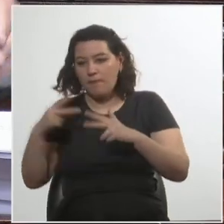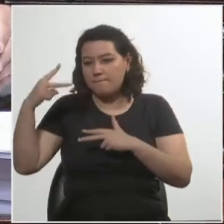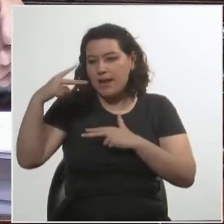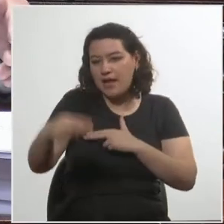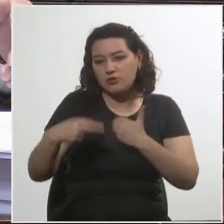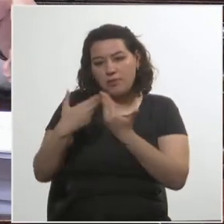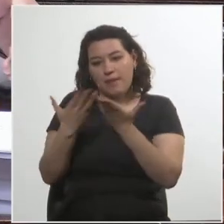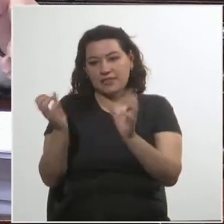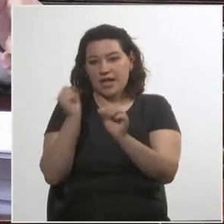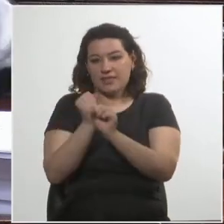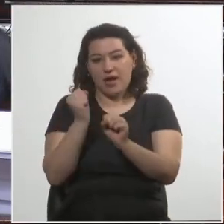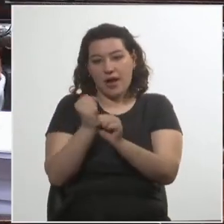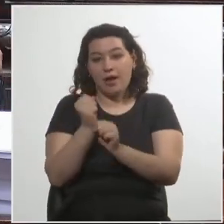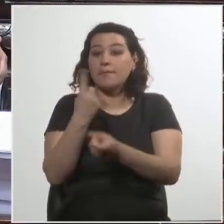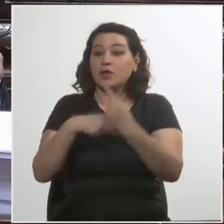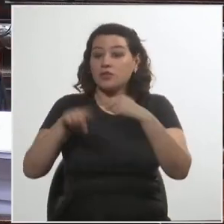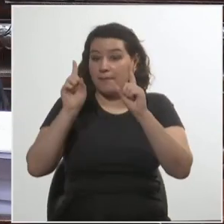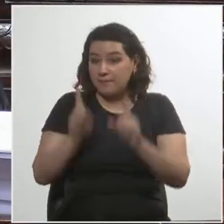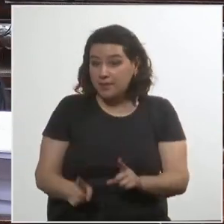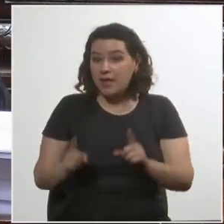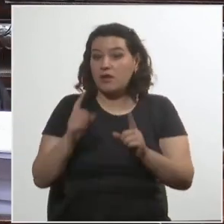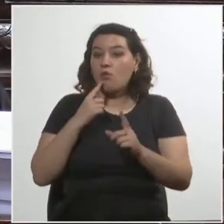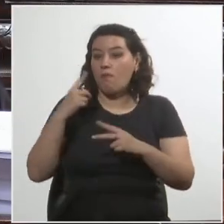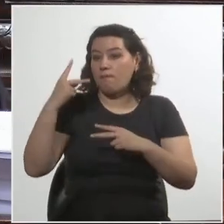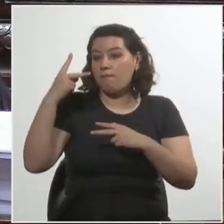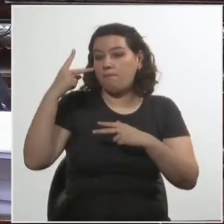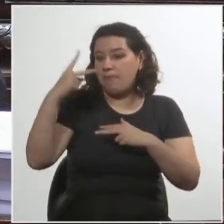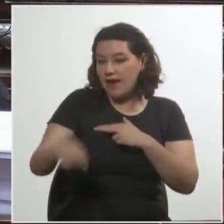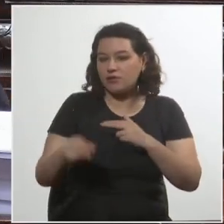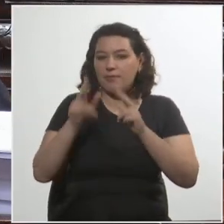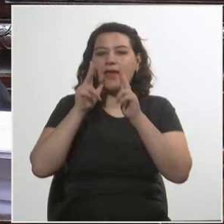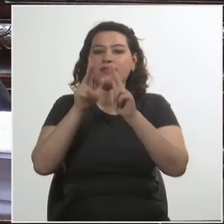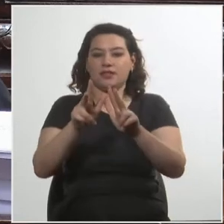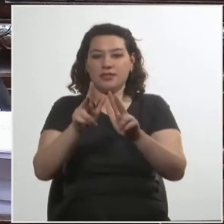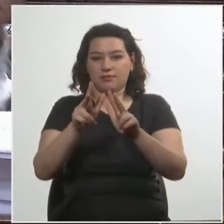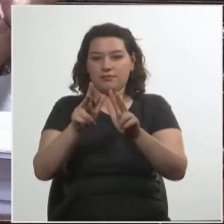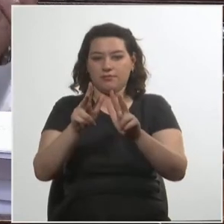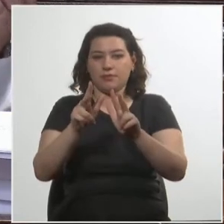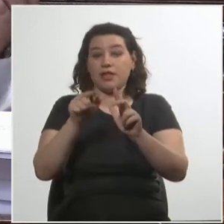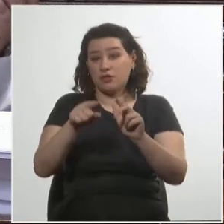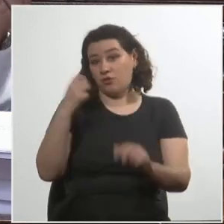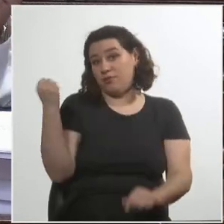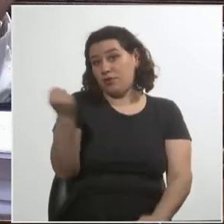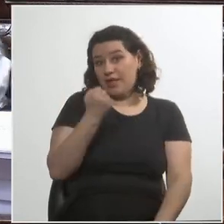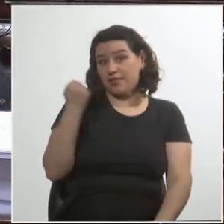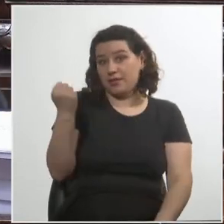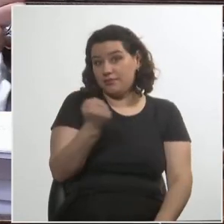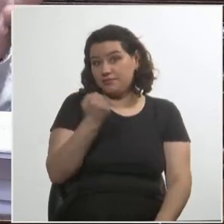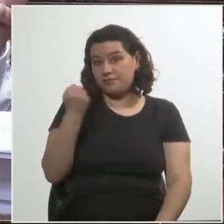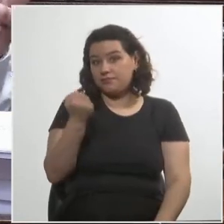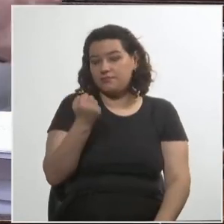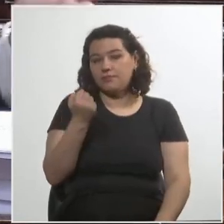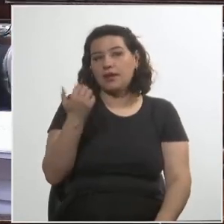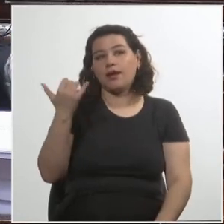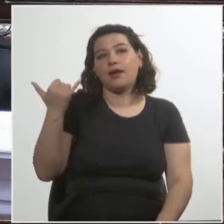comenzar a funcionar pero también tiene un plazo para expedirse que creo que no es un tema menor tiene